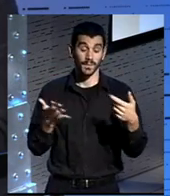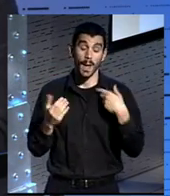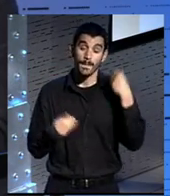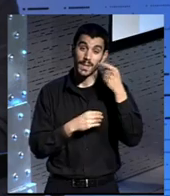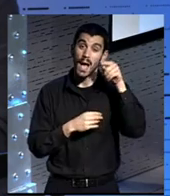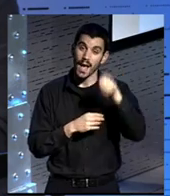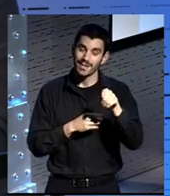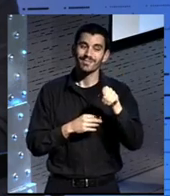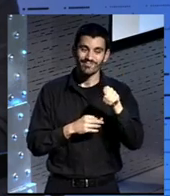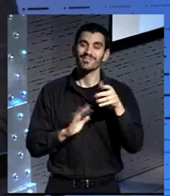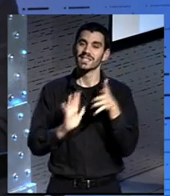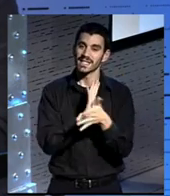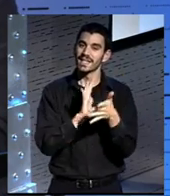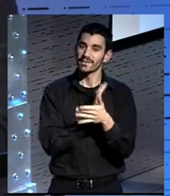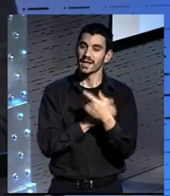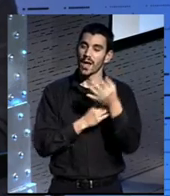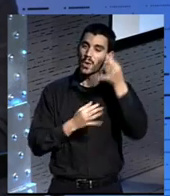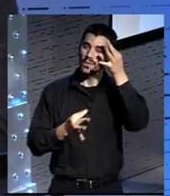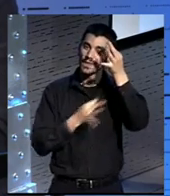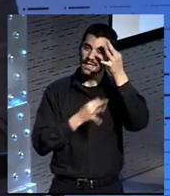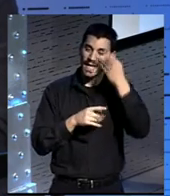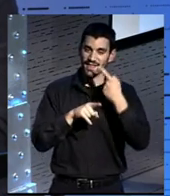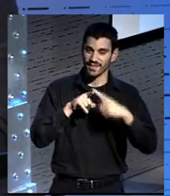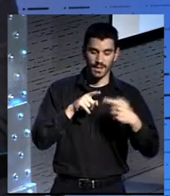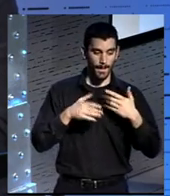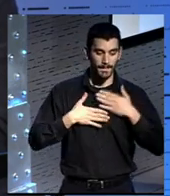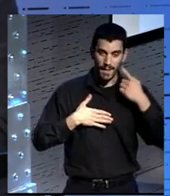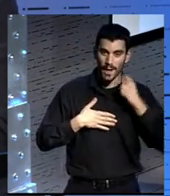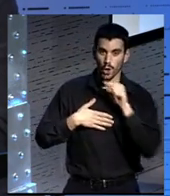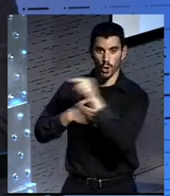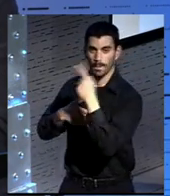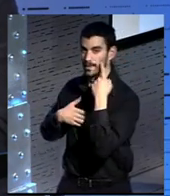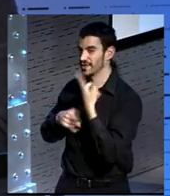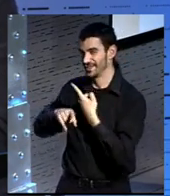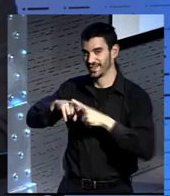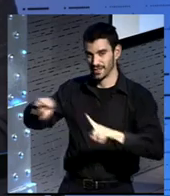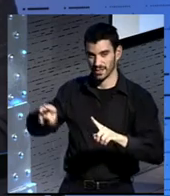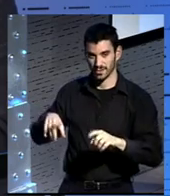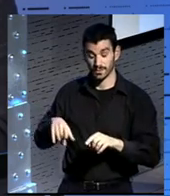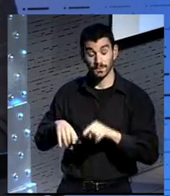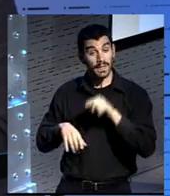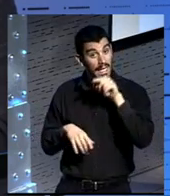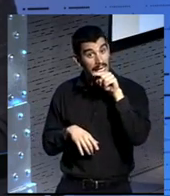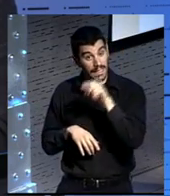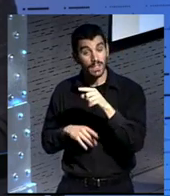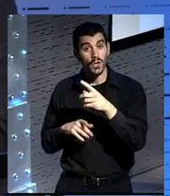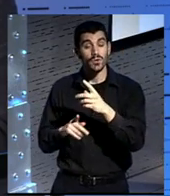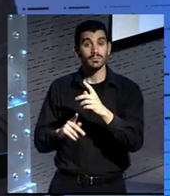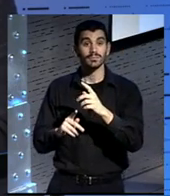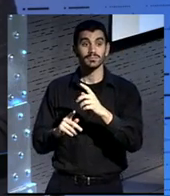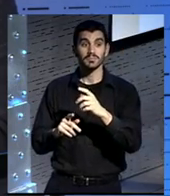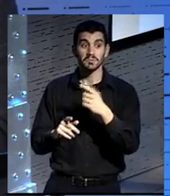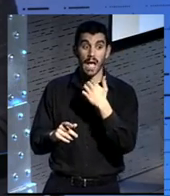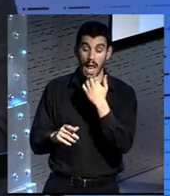elemento de diferenciación, y eso, lo que es verdad es que ha sido un poco más facilitado por la utilización de